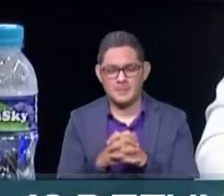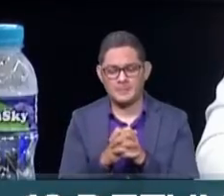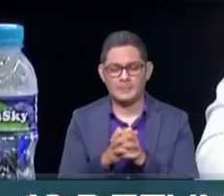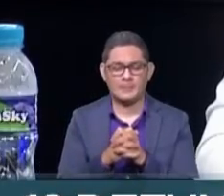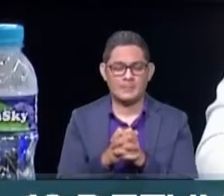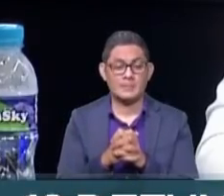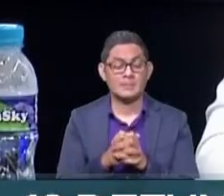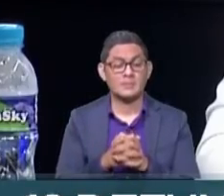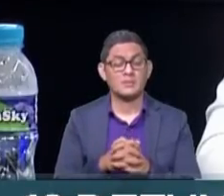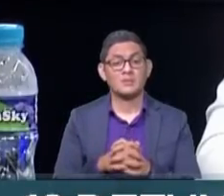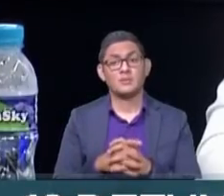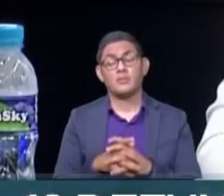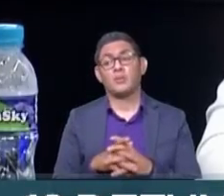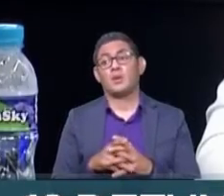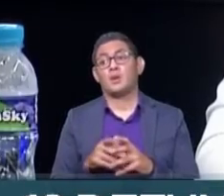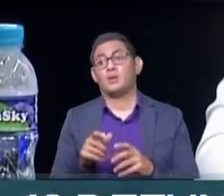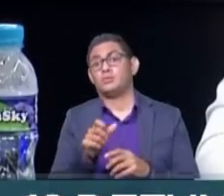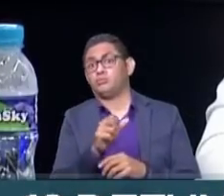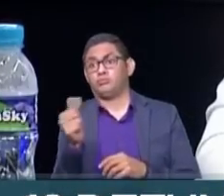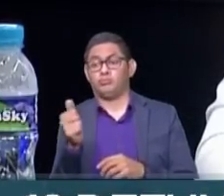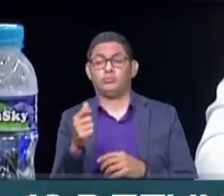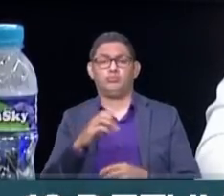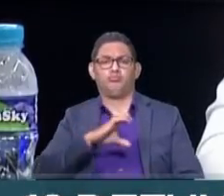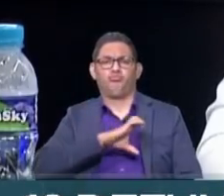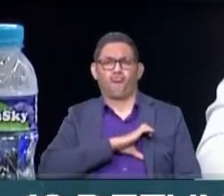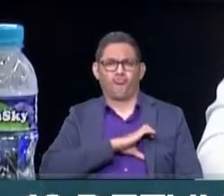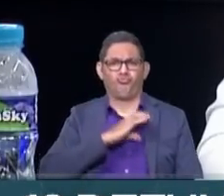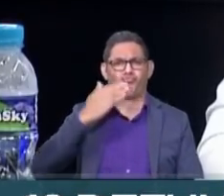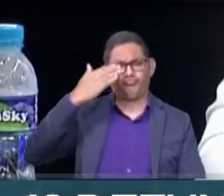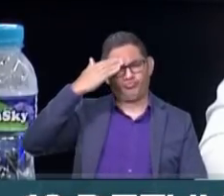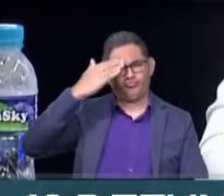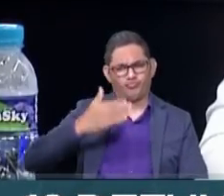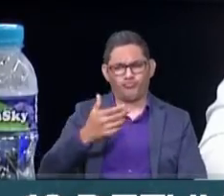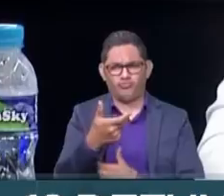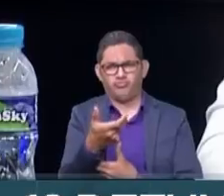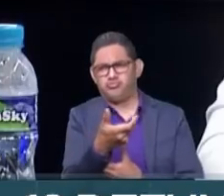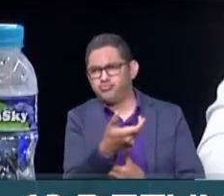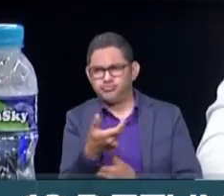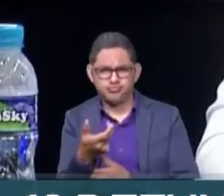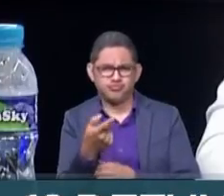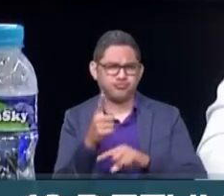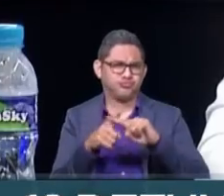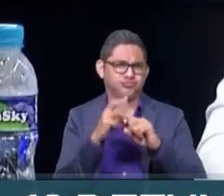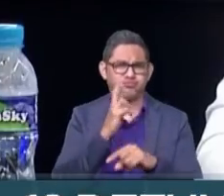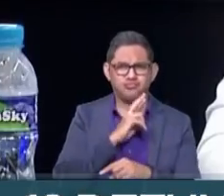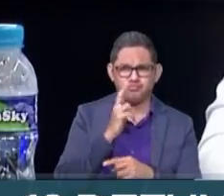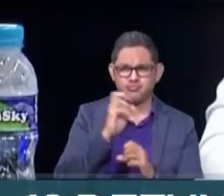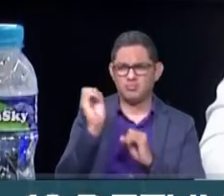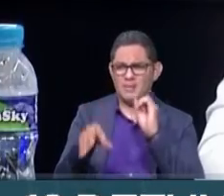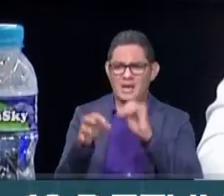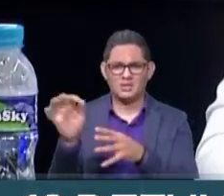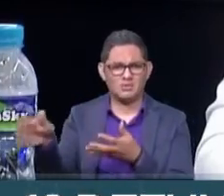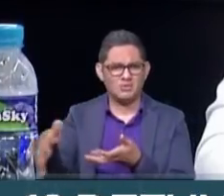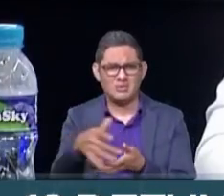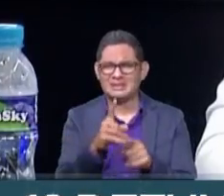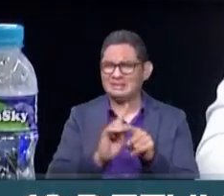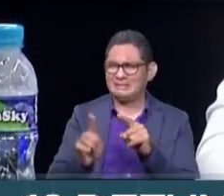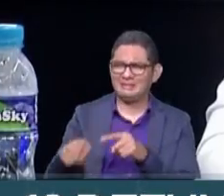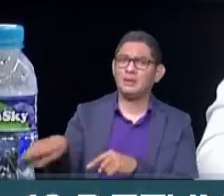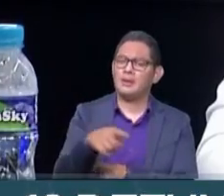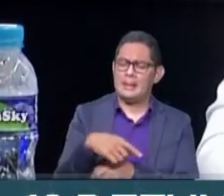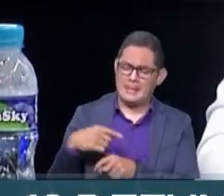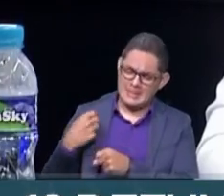Los grupos esenciales, también hemos esta semana trabajado fuertemente